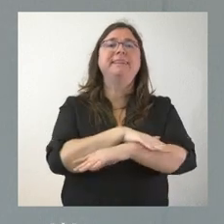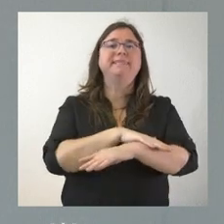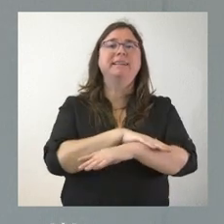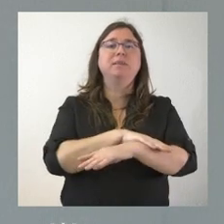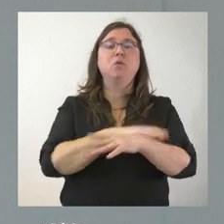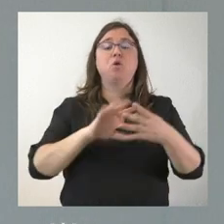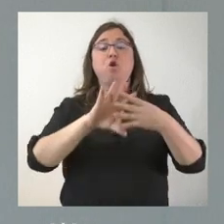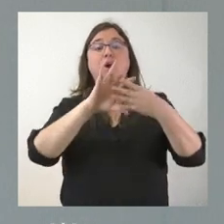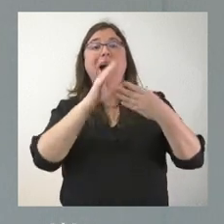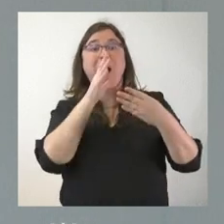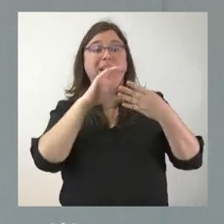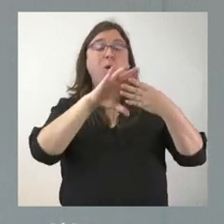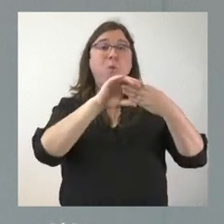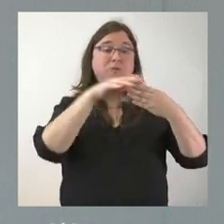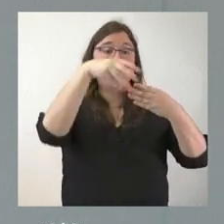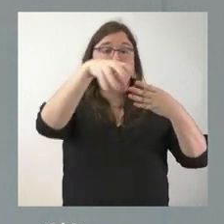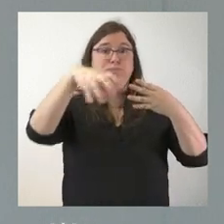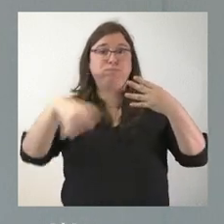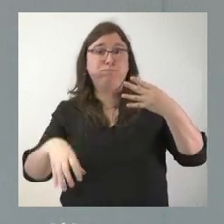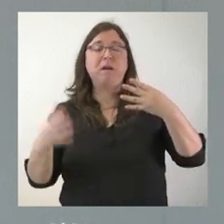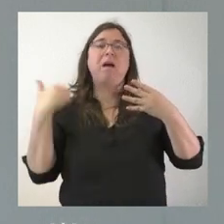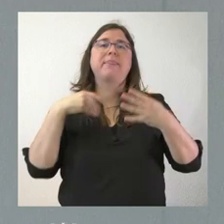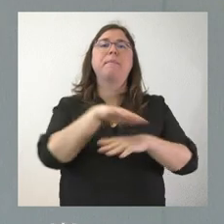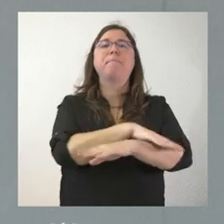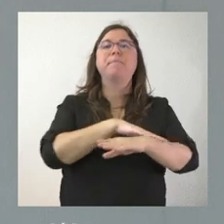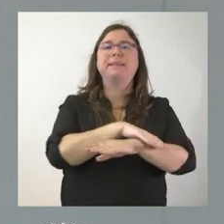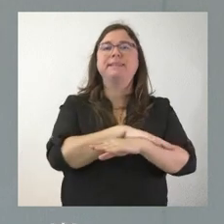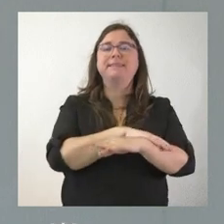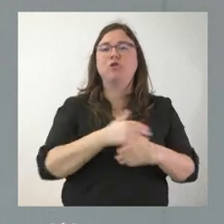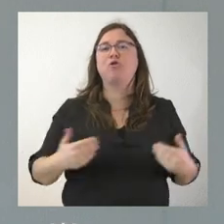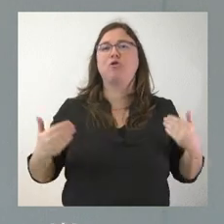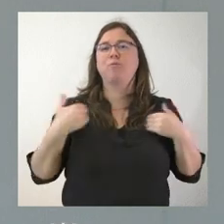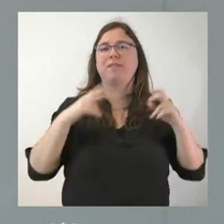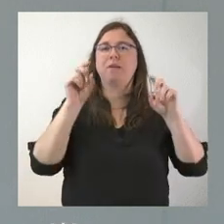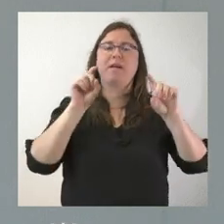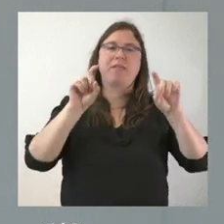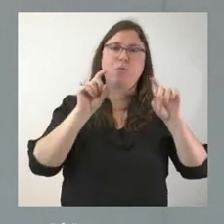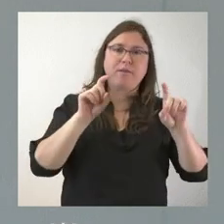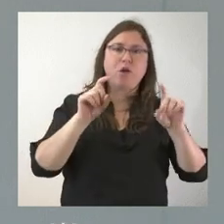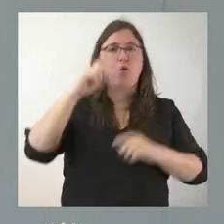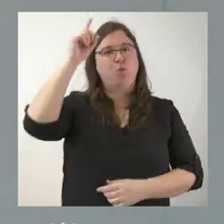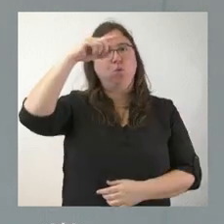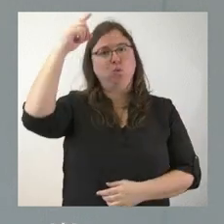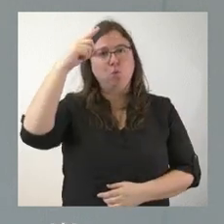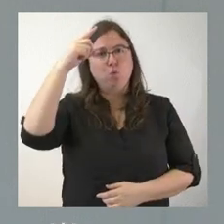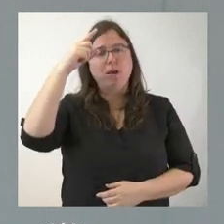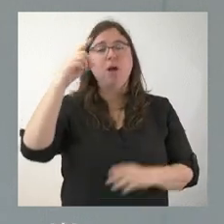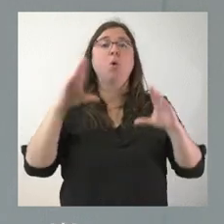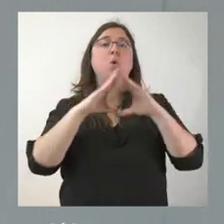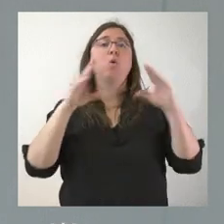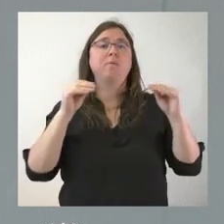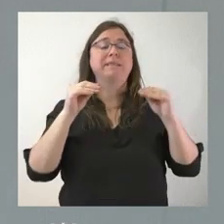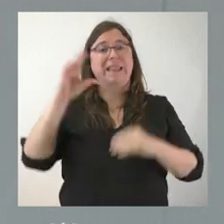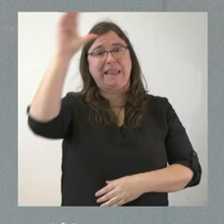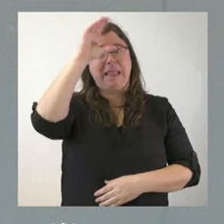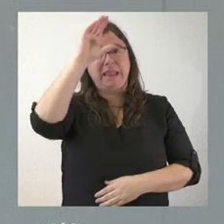ministerios actualmente existentes había ministerios que tenían competencias en materia de educación de cultura de universidades y de